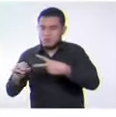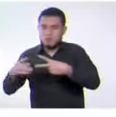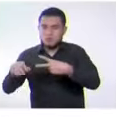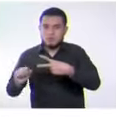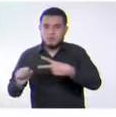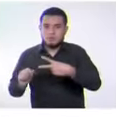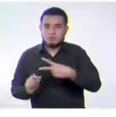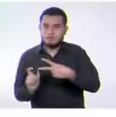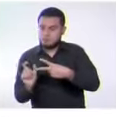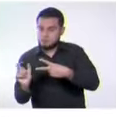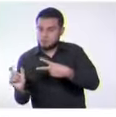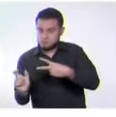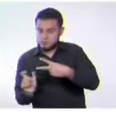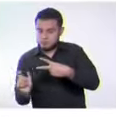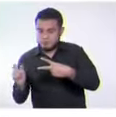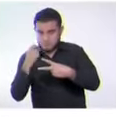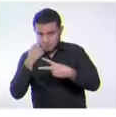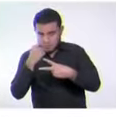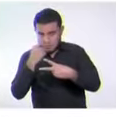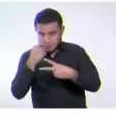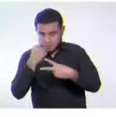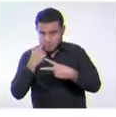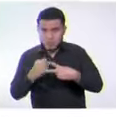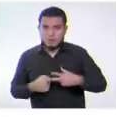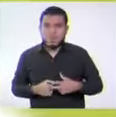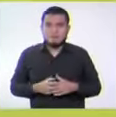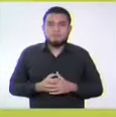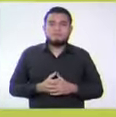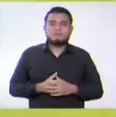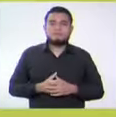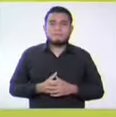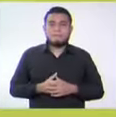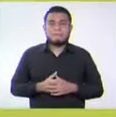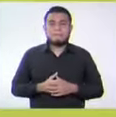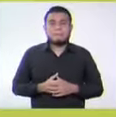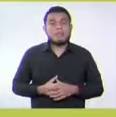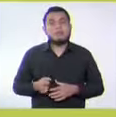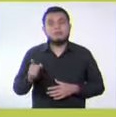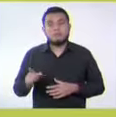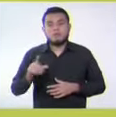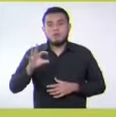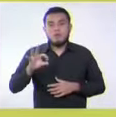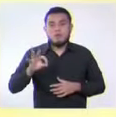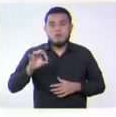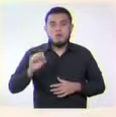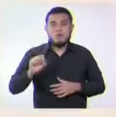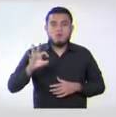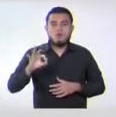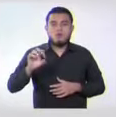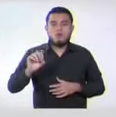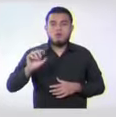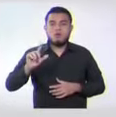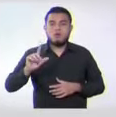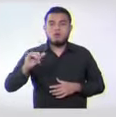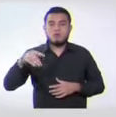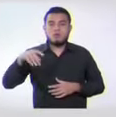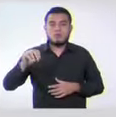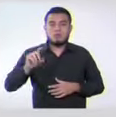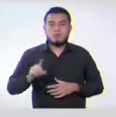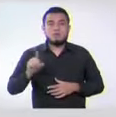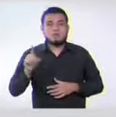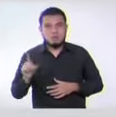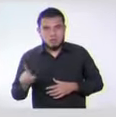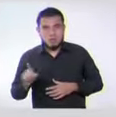hidrógeno, oxígeno, nitrógeno, fósforo y azufre, siendo los fosfolípidos. Estos son ésteres del